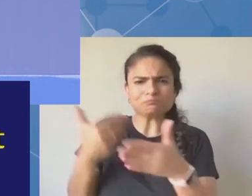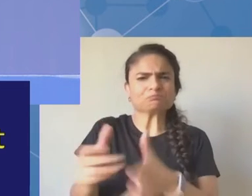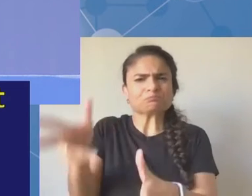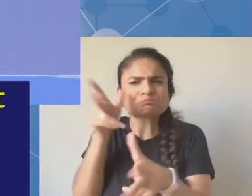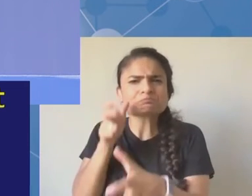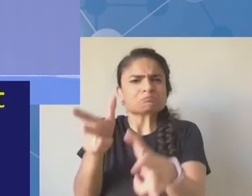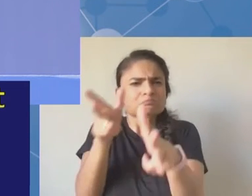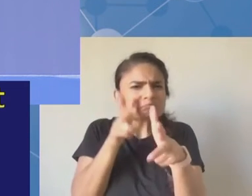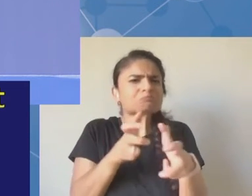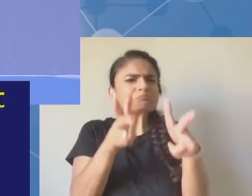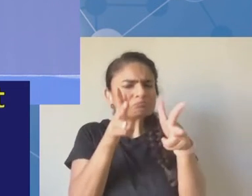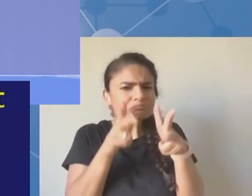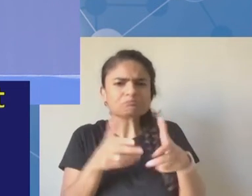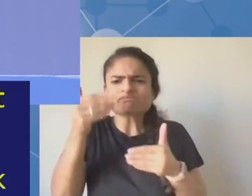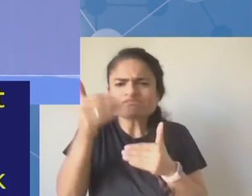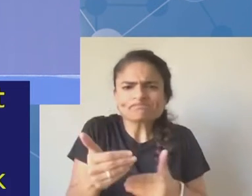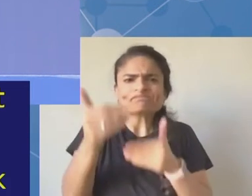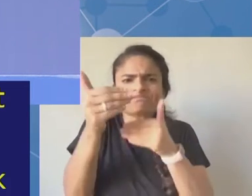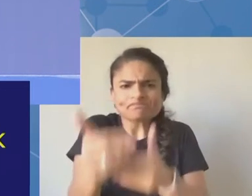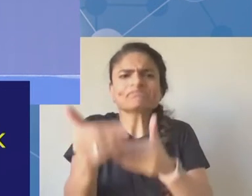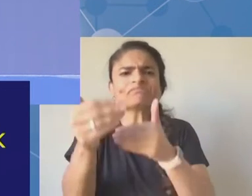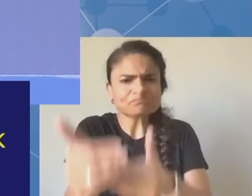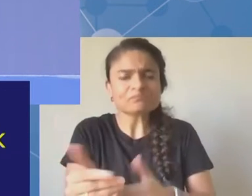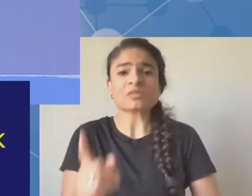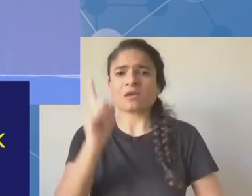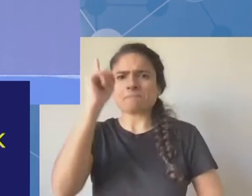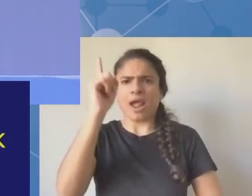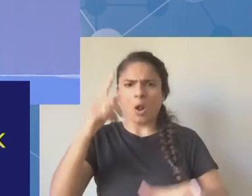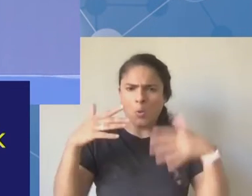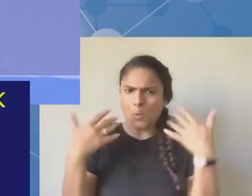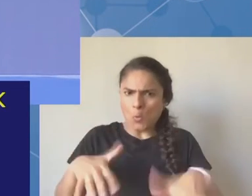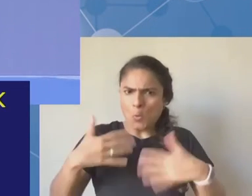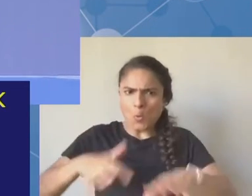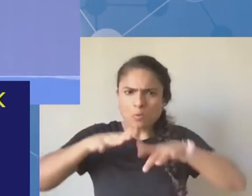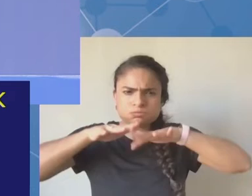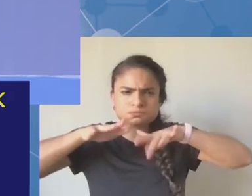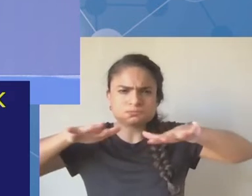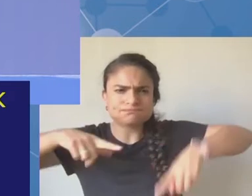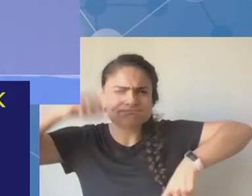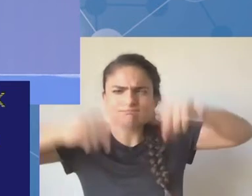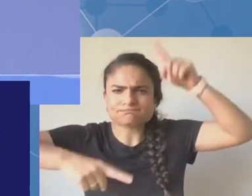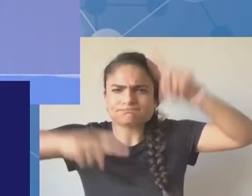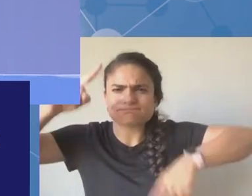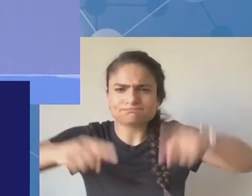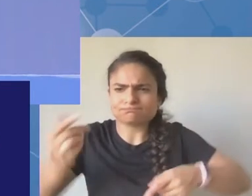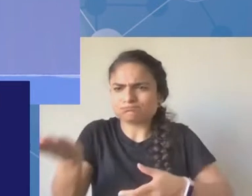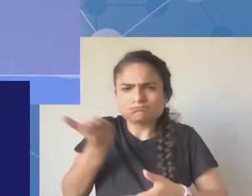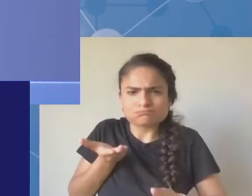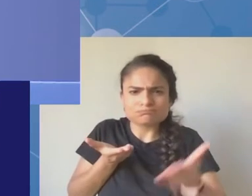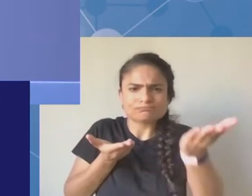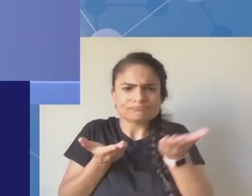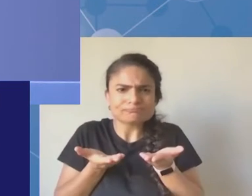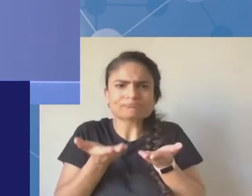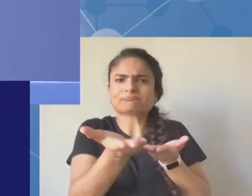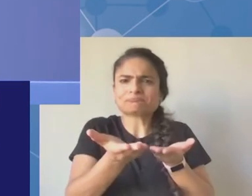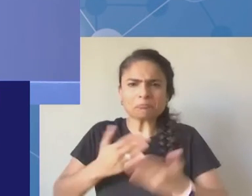sesiones. Me alegra mucho poder participar en esta sesión también, durante la cual esperamos escuchar